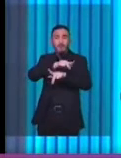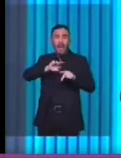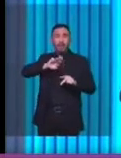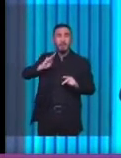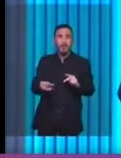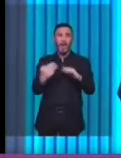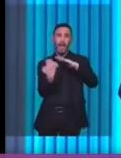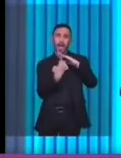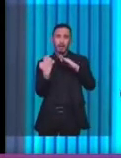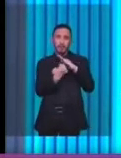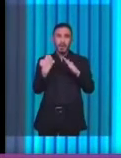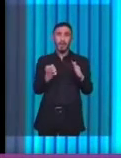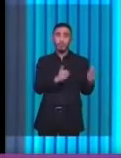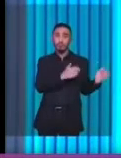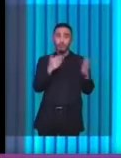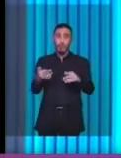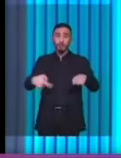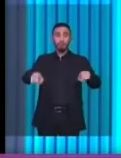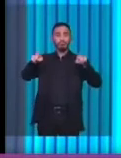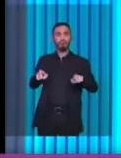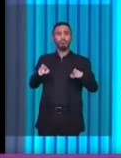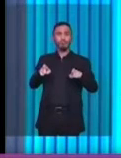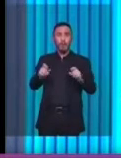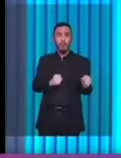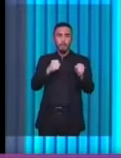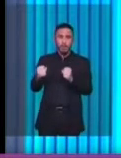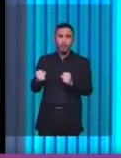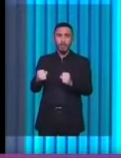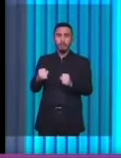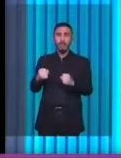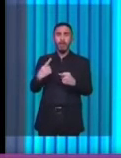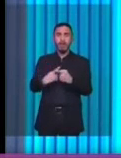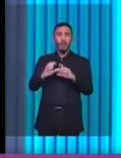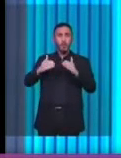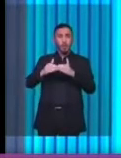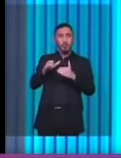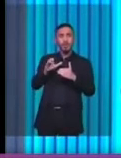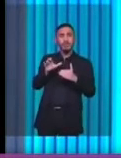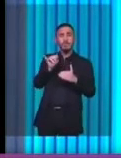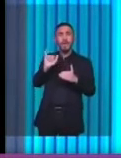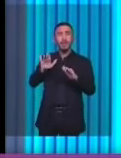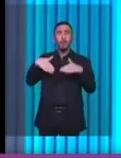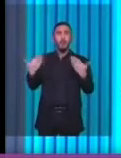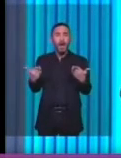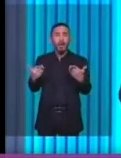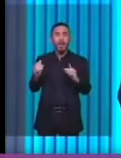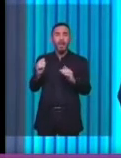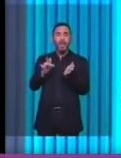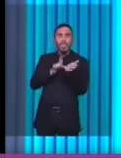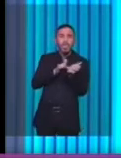verbales. Bolsonaro, que le decía a Lula ladrón, expresidiario, le dijo traidor de la